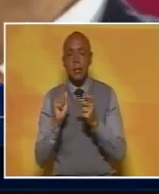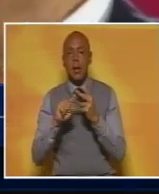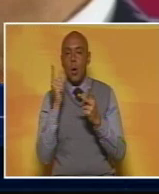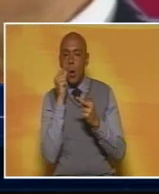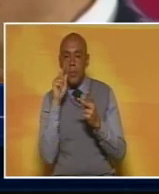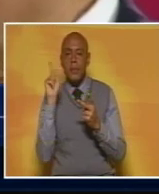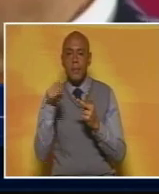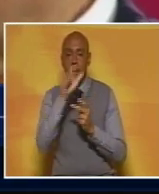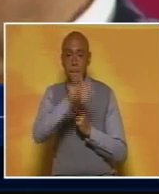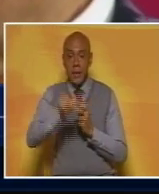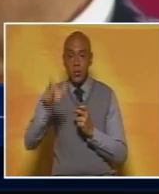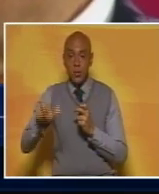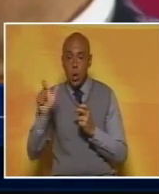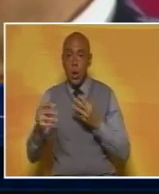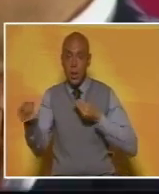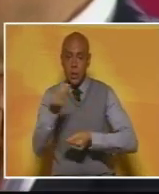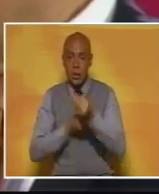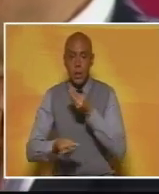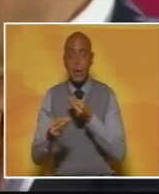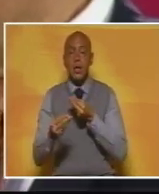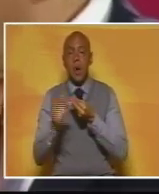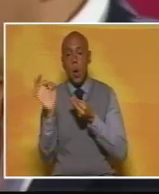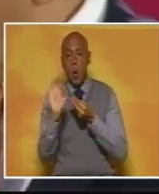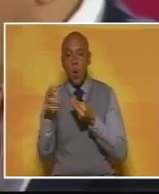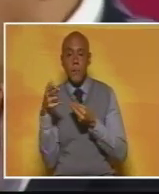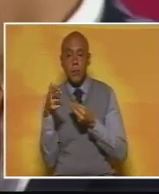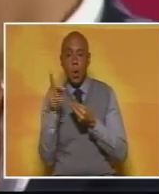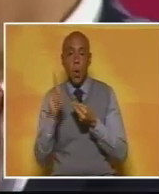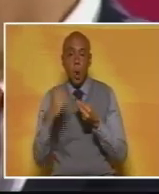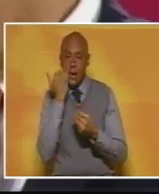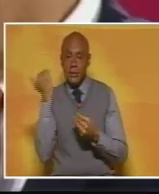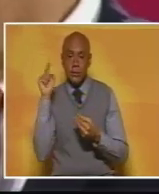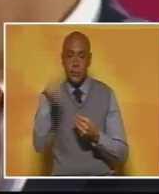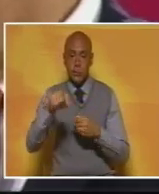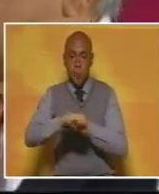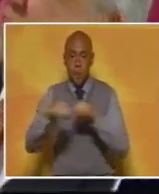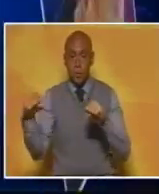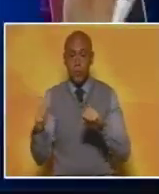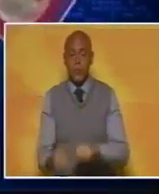de personas y delitos cometidos con armas y explosivos.